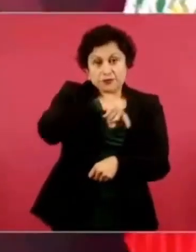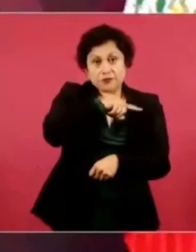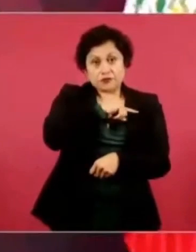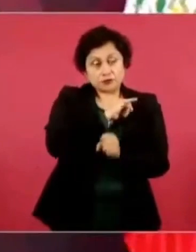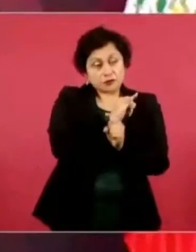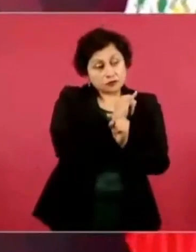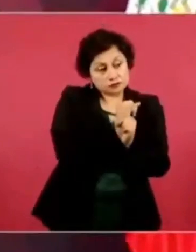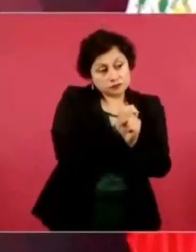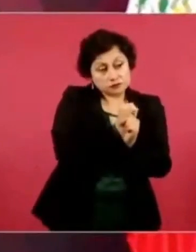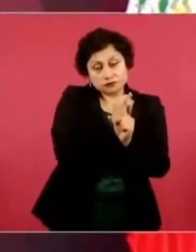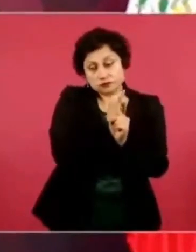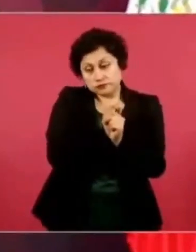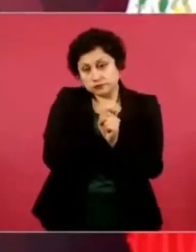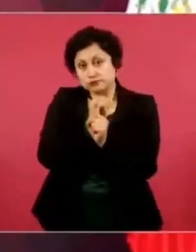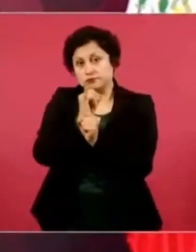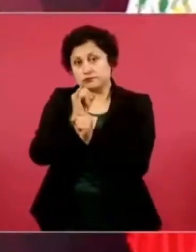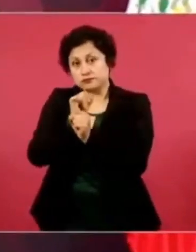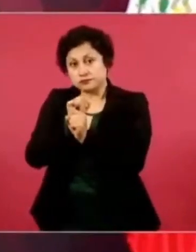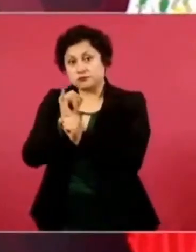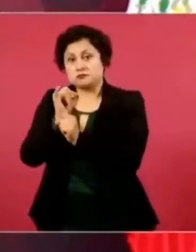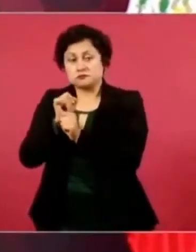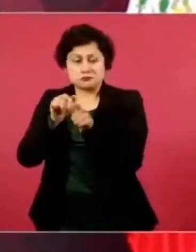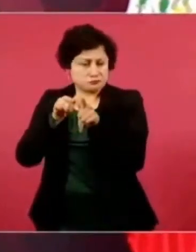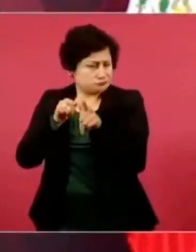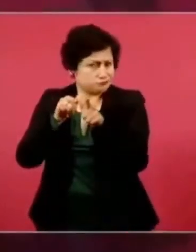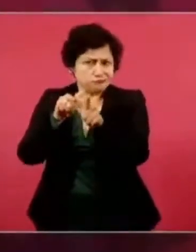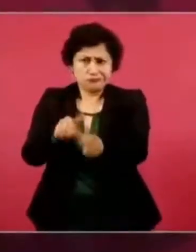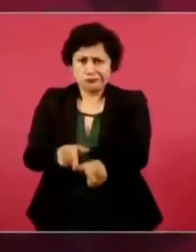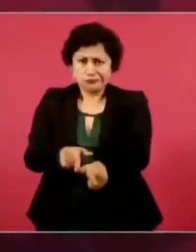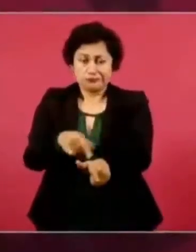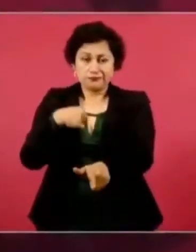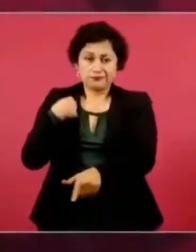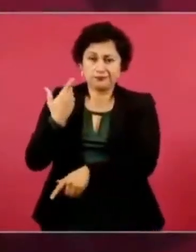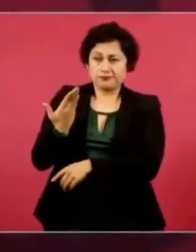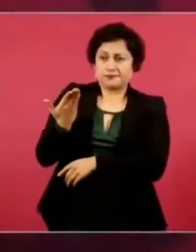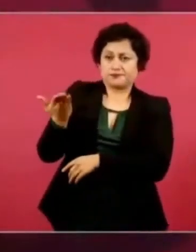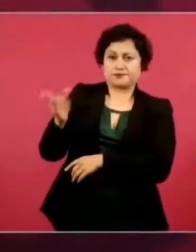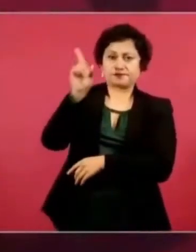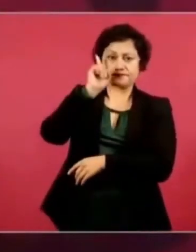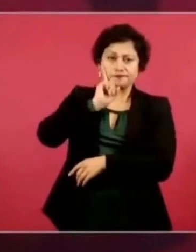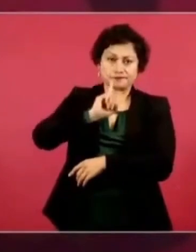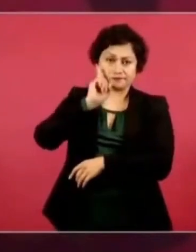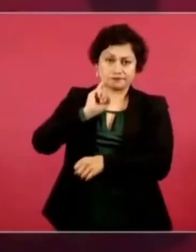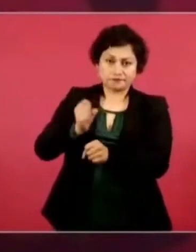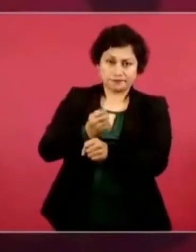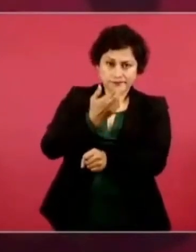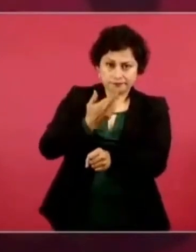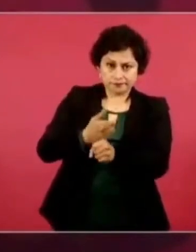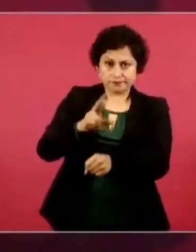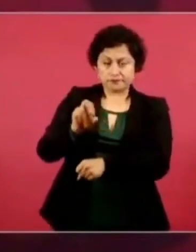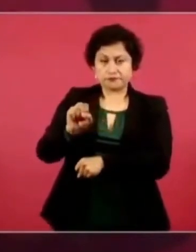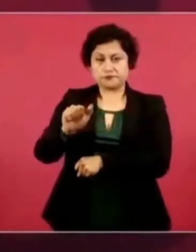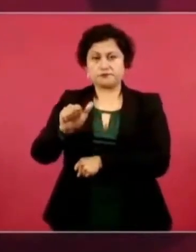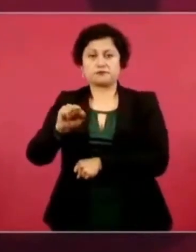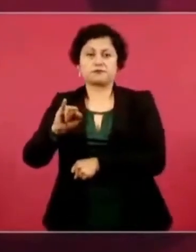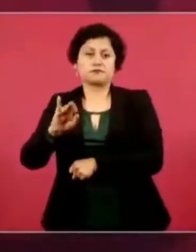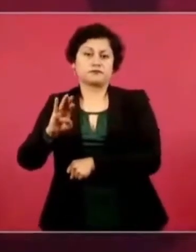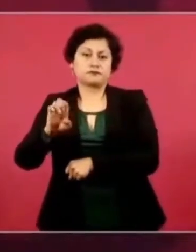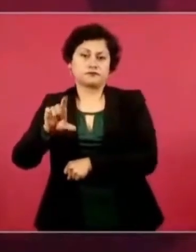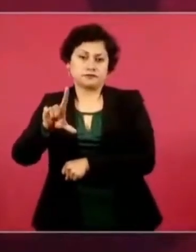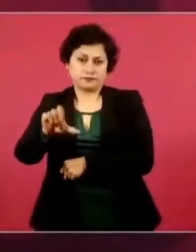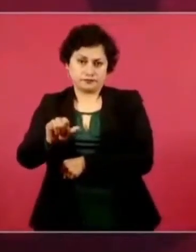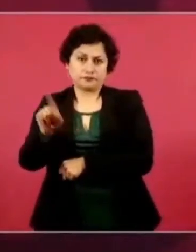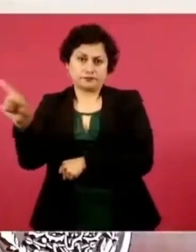y lo vamos a seguir haciendo. Le voy a pedir a Rosa Isela que hable contigo, ya expusiste